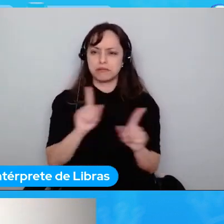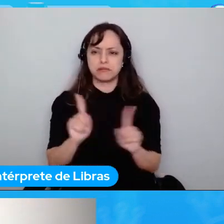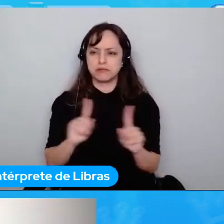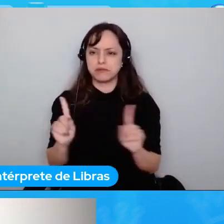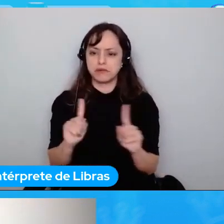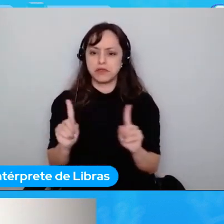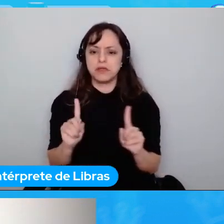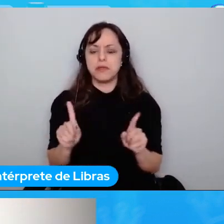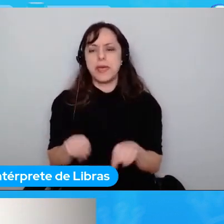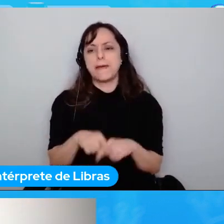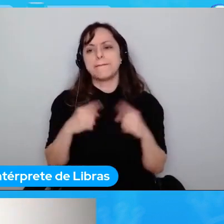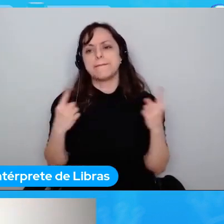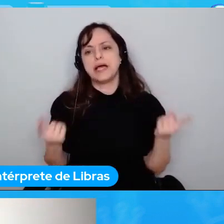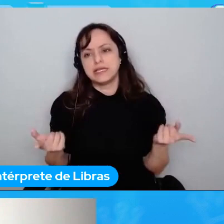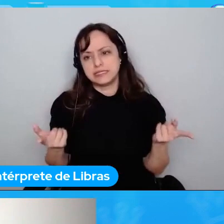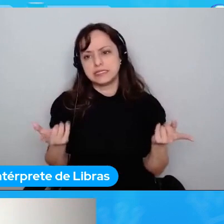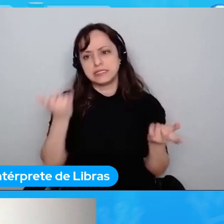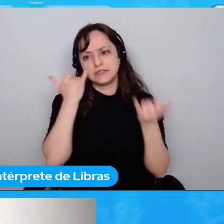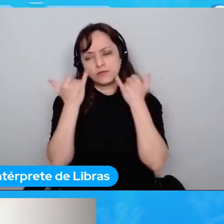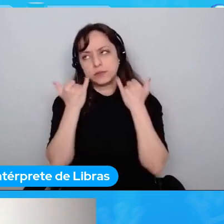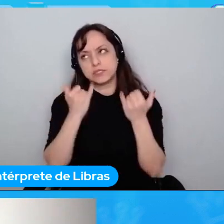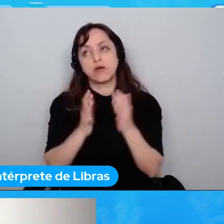datos abiertos. Pero hay uno